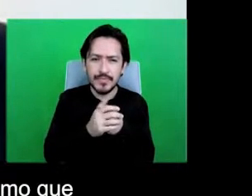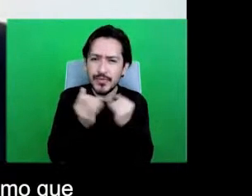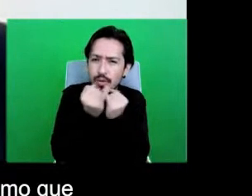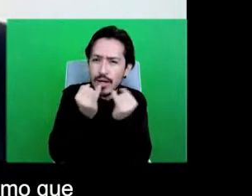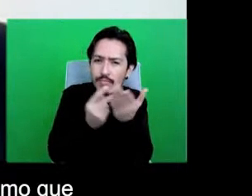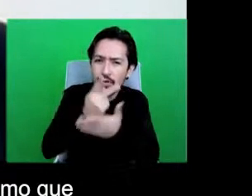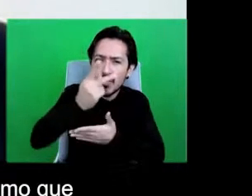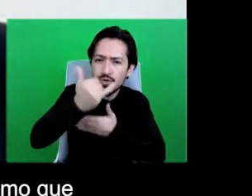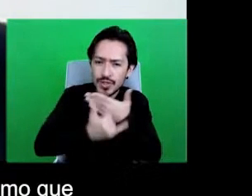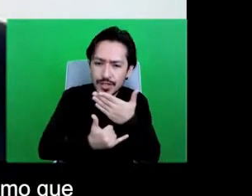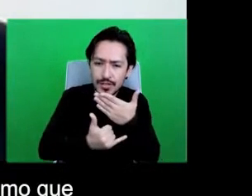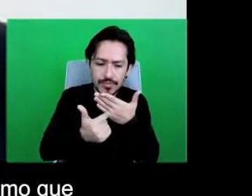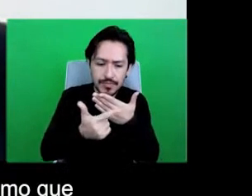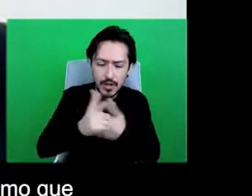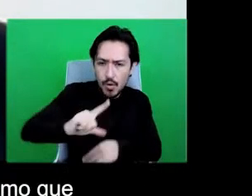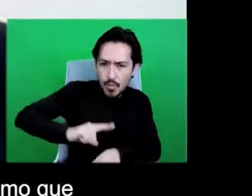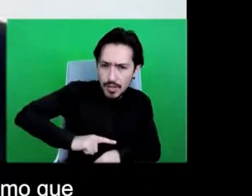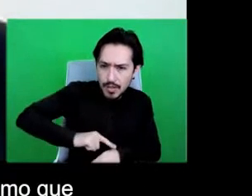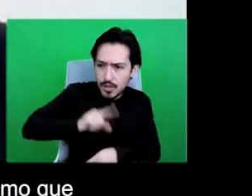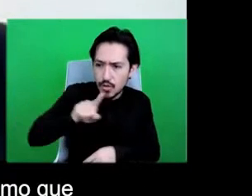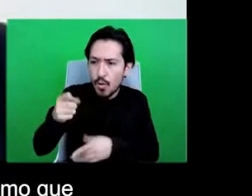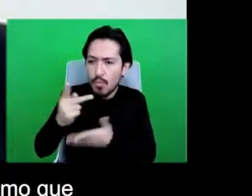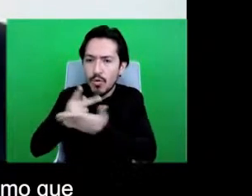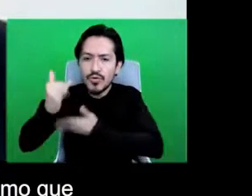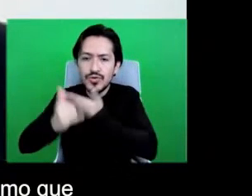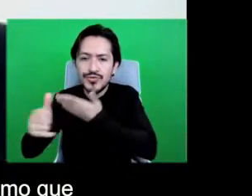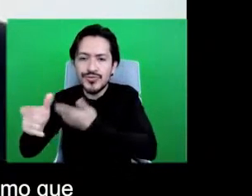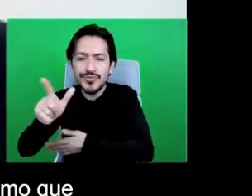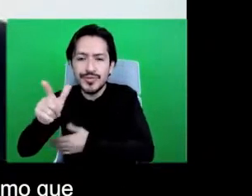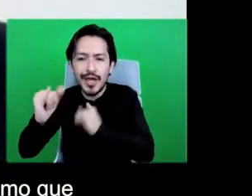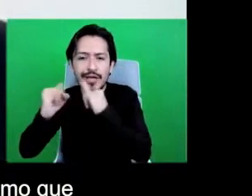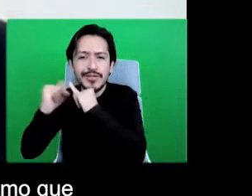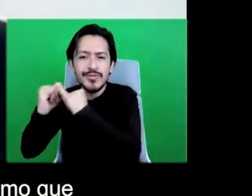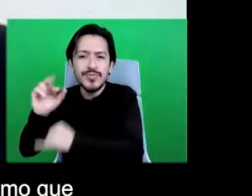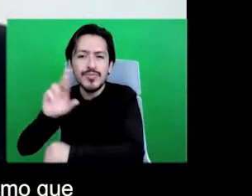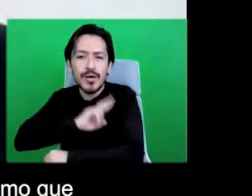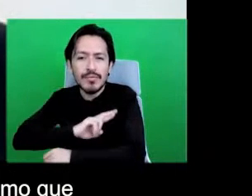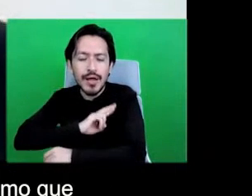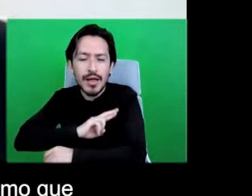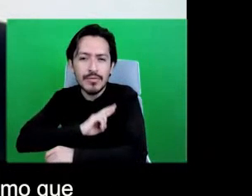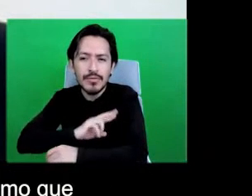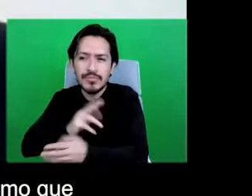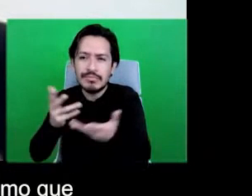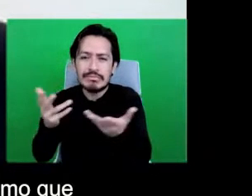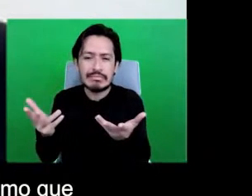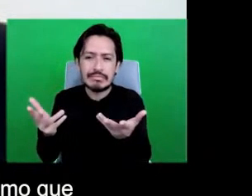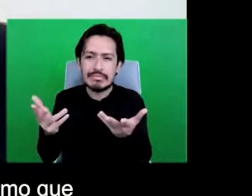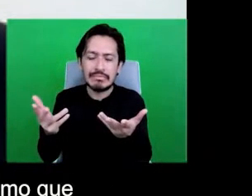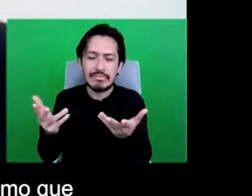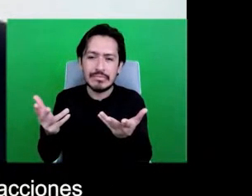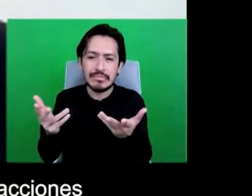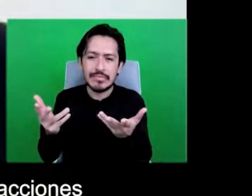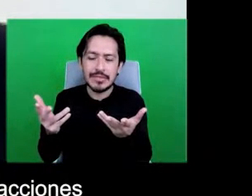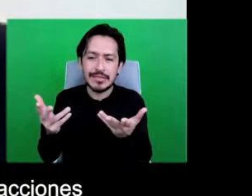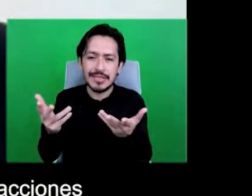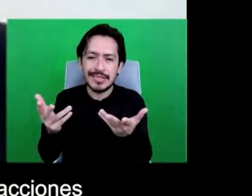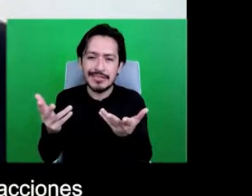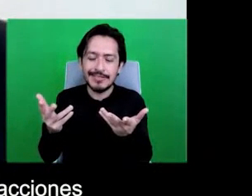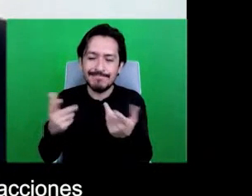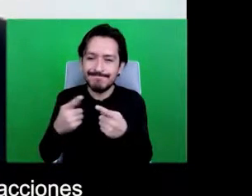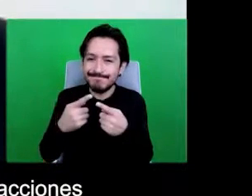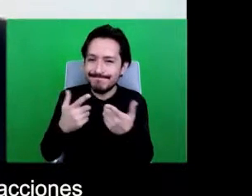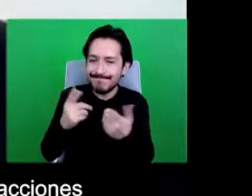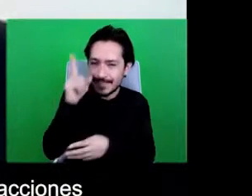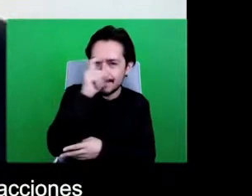iniciativa privada, como que no hay un manejo completo o integral de las instituciones indígenas que concuerden